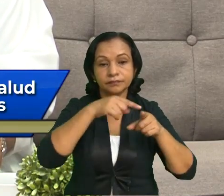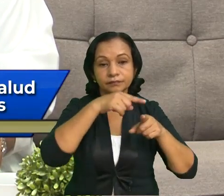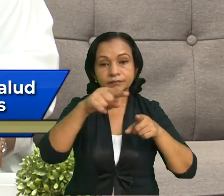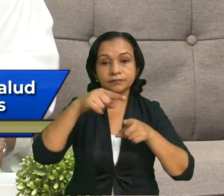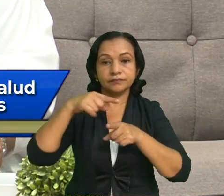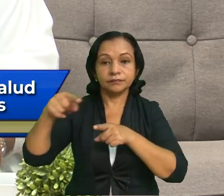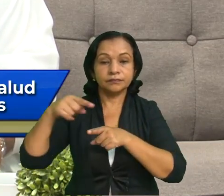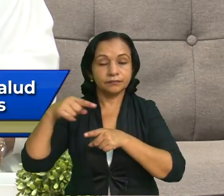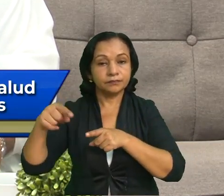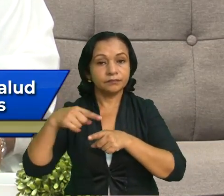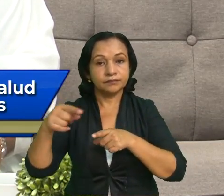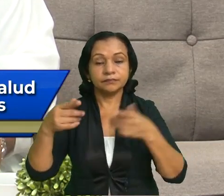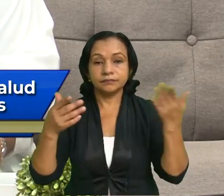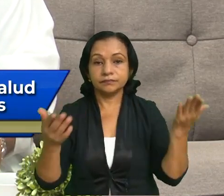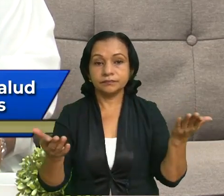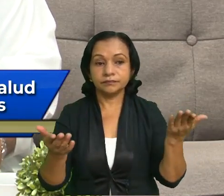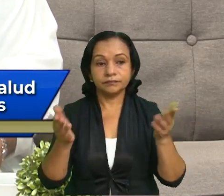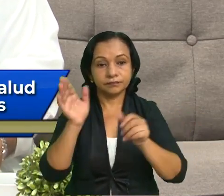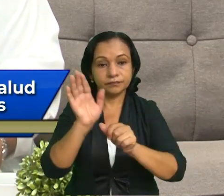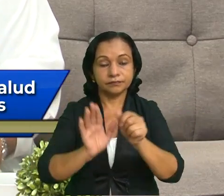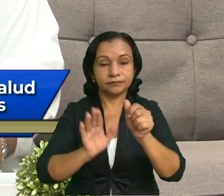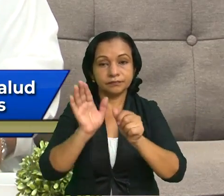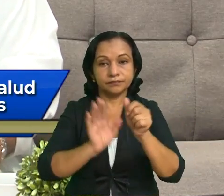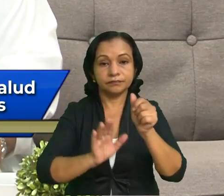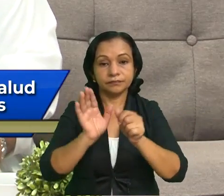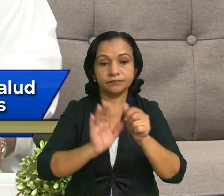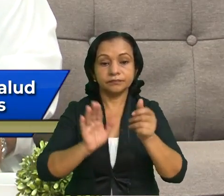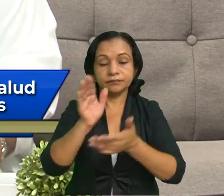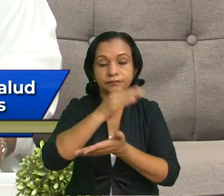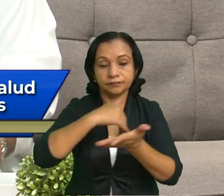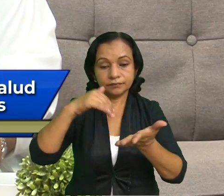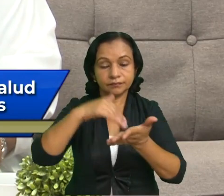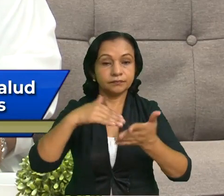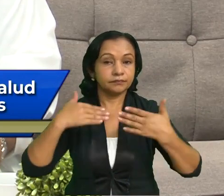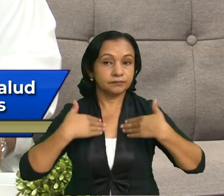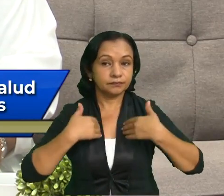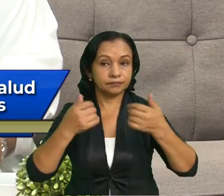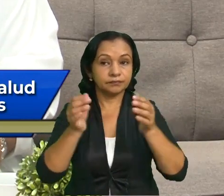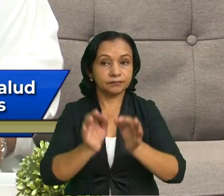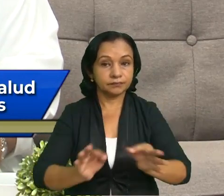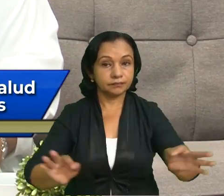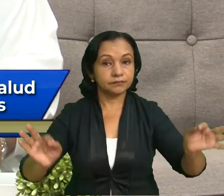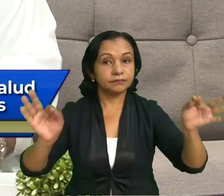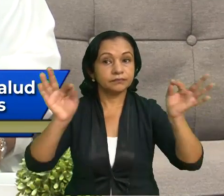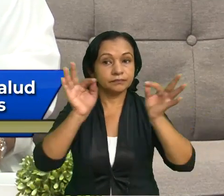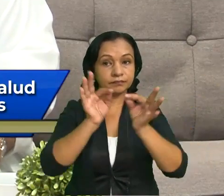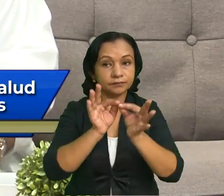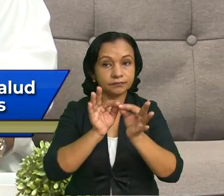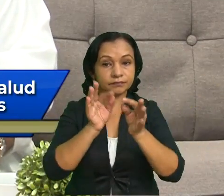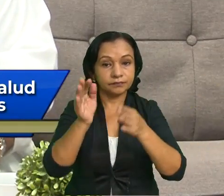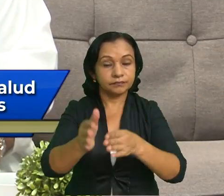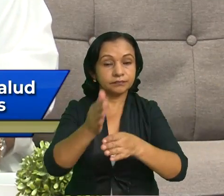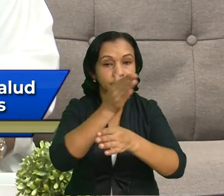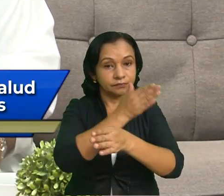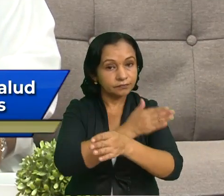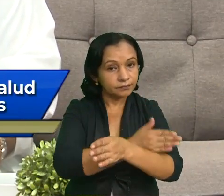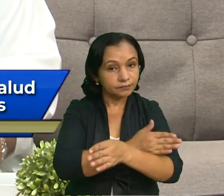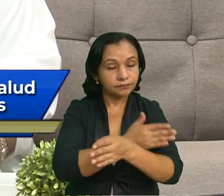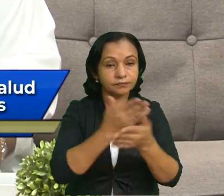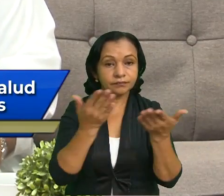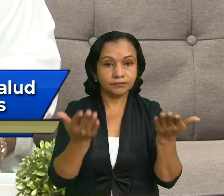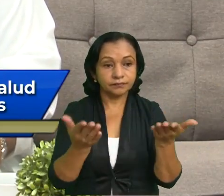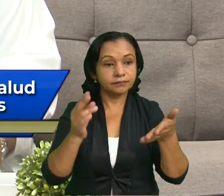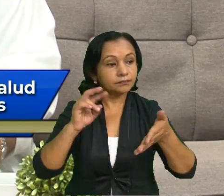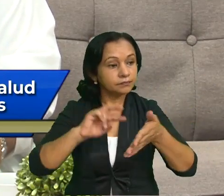y a nivel de cada uno de los pilares y es muy importante también toda esa preparación previa elmer en el